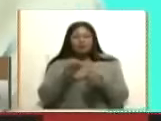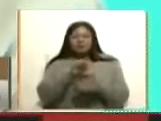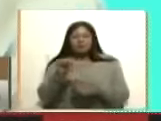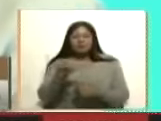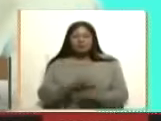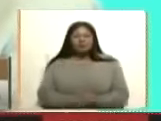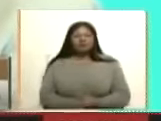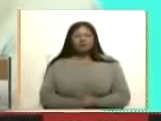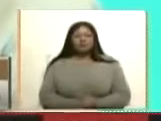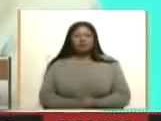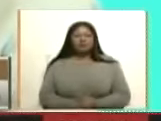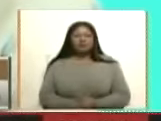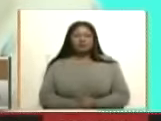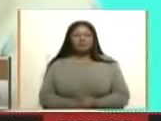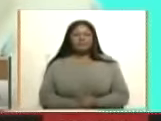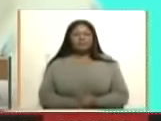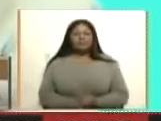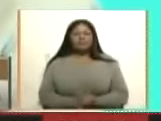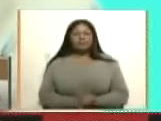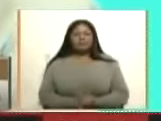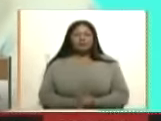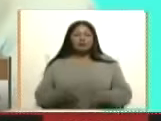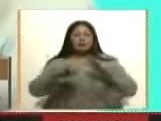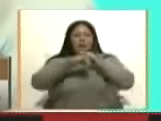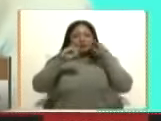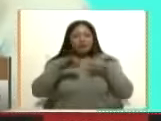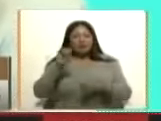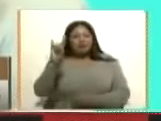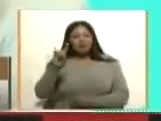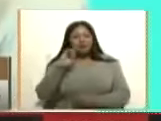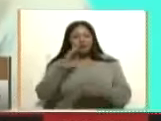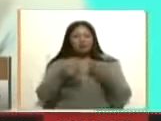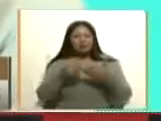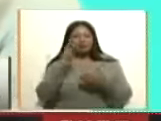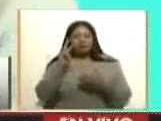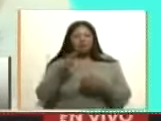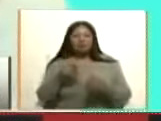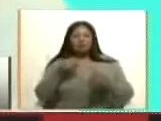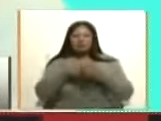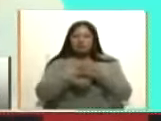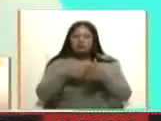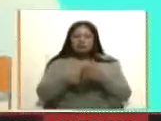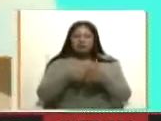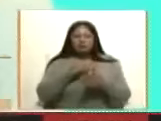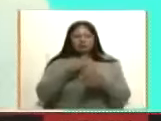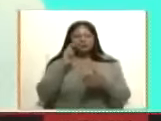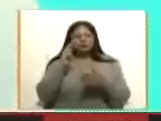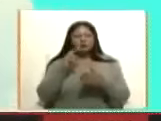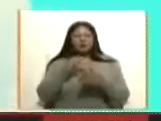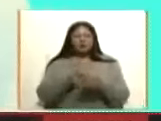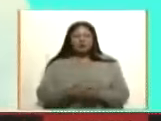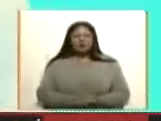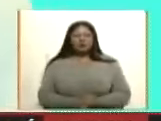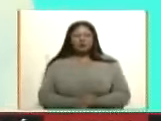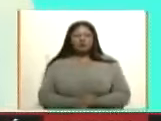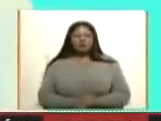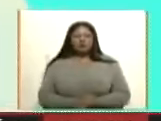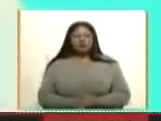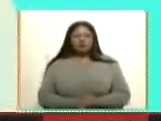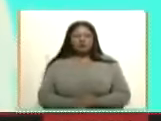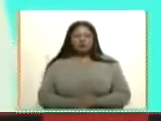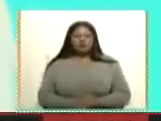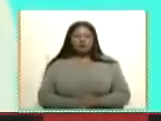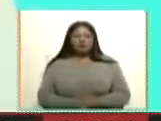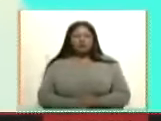feliz lunes ha sido una semana bonita intensa que terminó ayer con una extraordinaria jornada